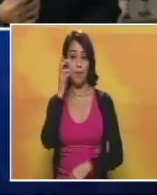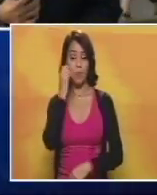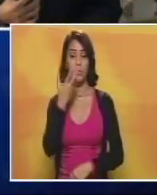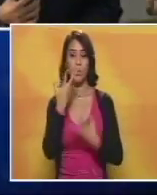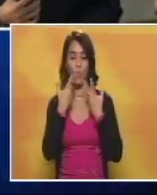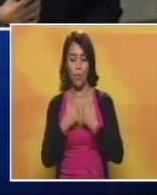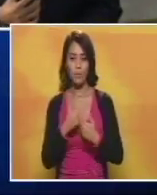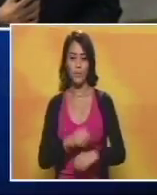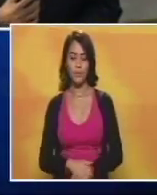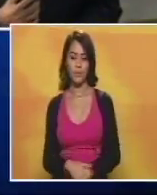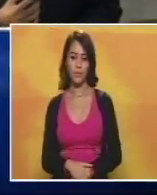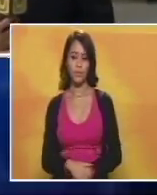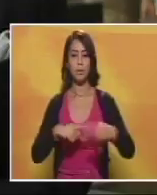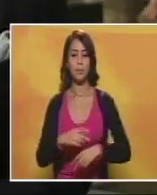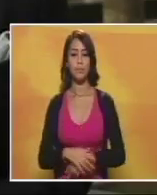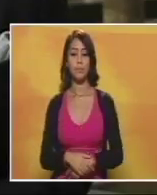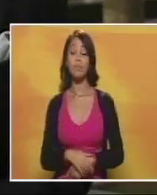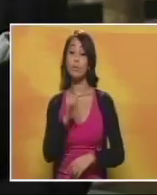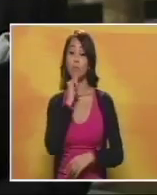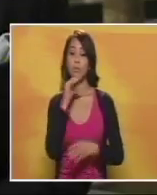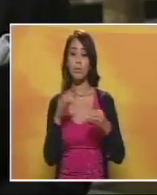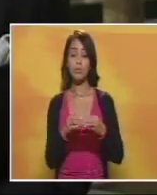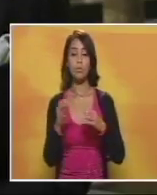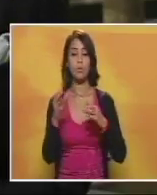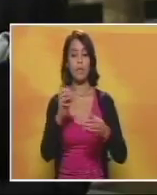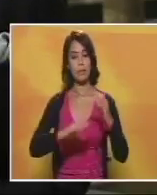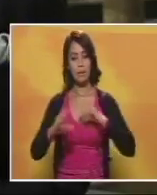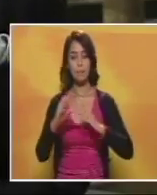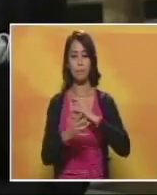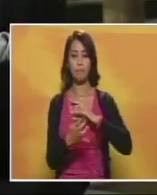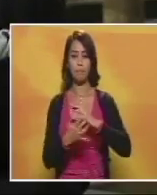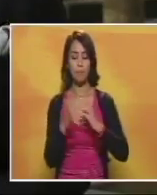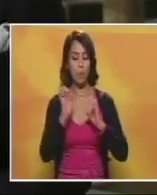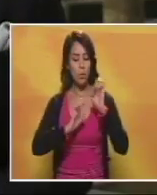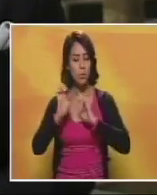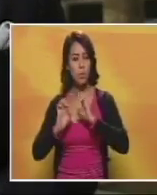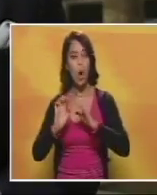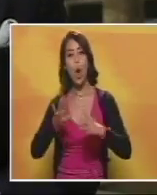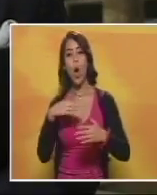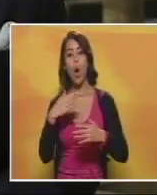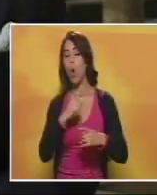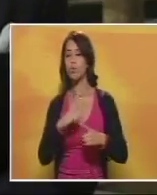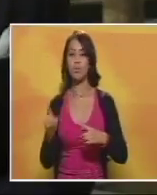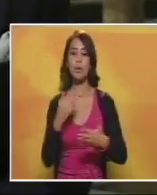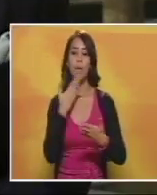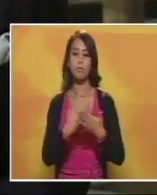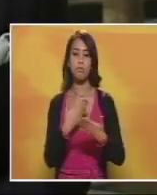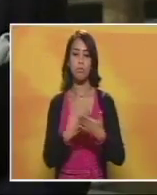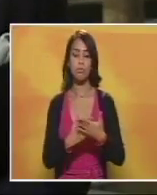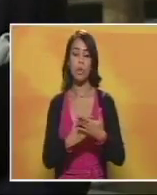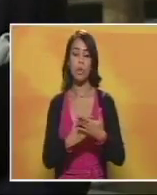precisó que el número de funcionarios expulsados, identificados como agentes de los servicios secretos encubiertos, es el mayor en los últimos 30